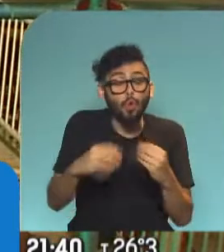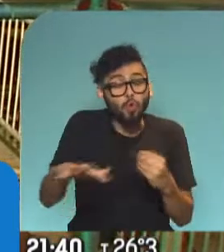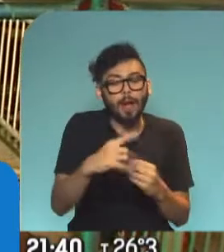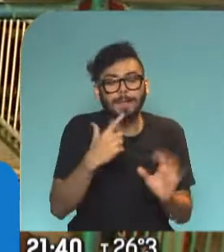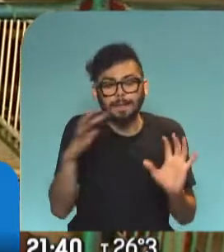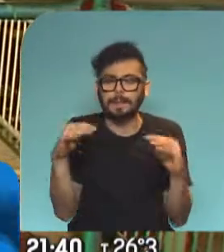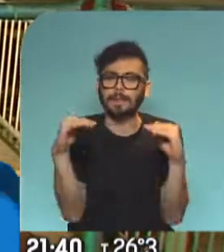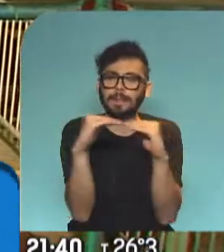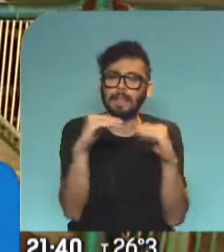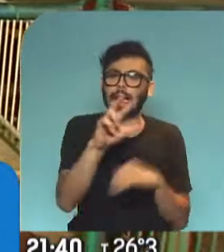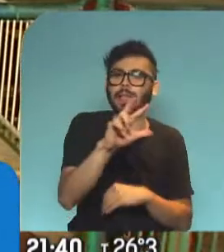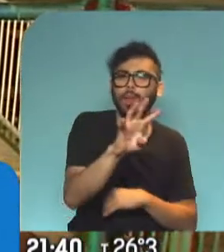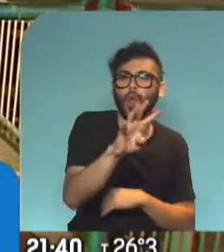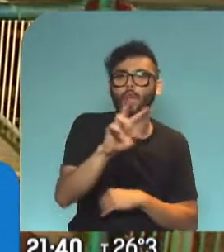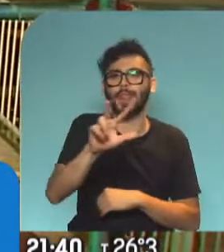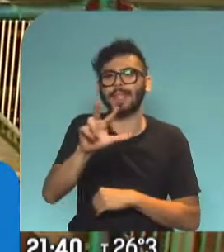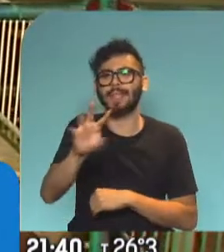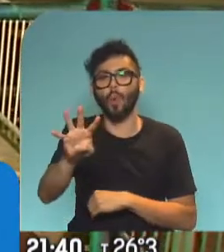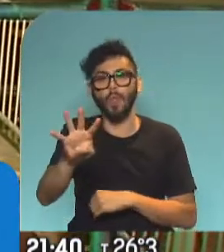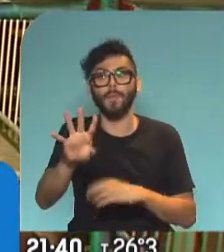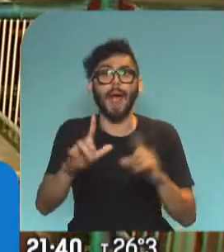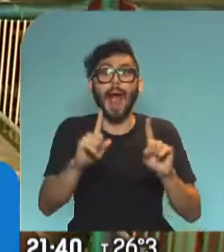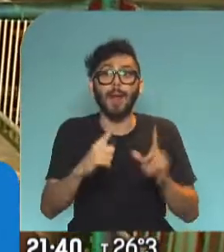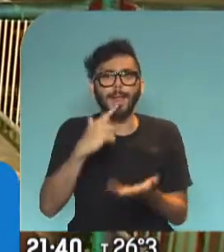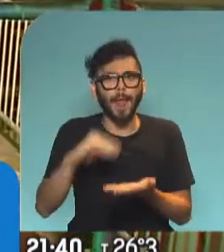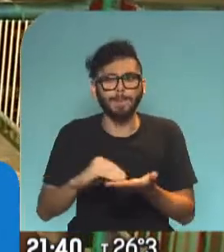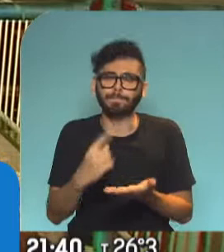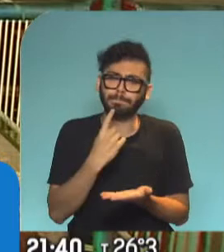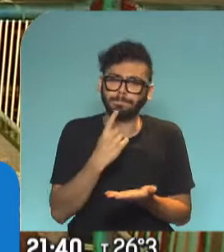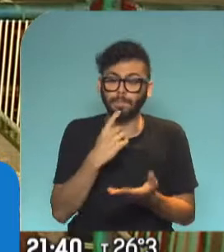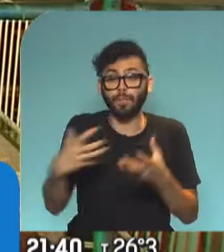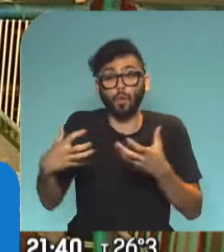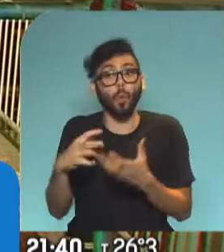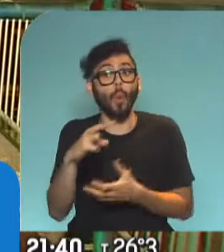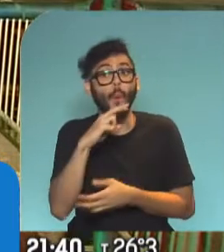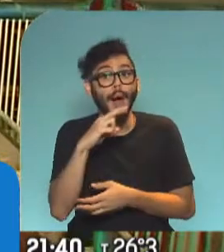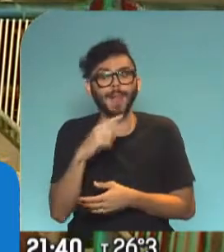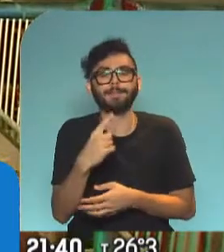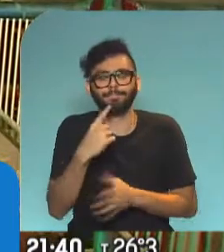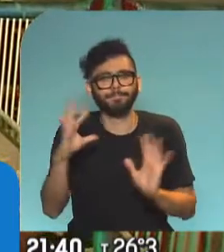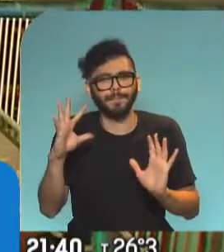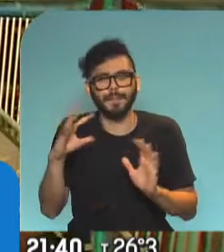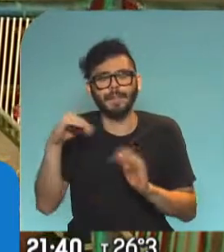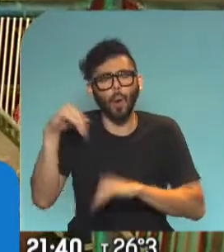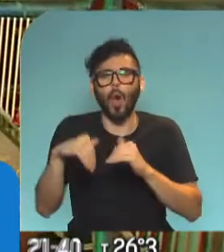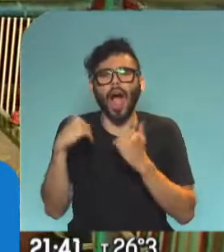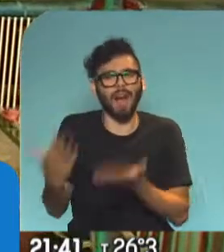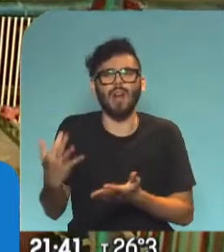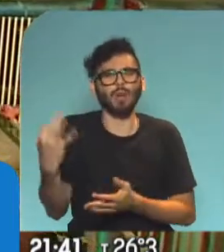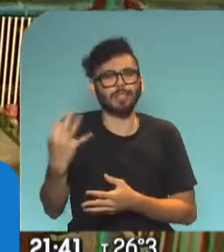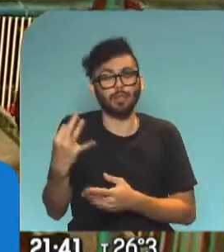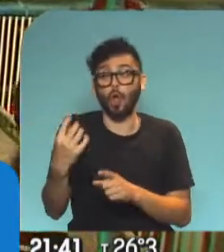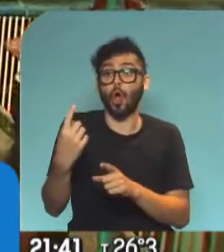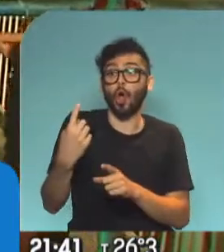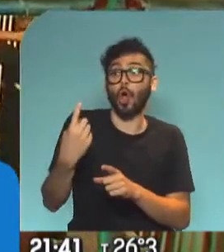con varios senadores que todavía están indecisos. Para los verdes manifiestan que la votación es a favor y que esta vez, a diferencia